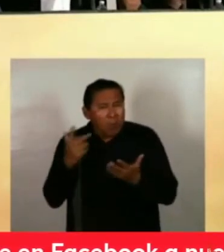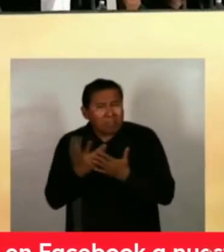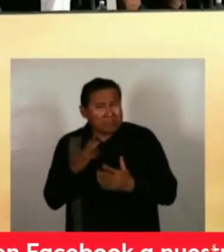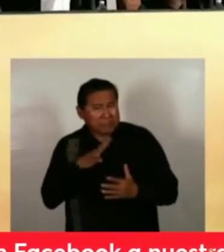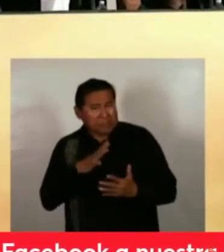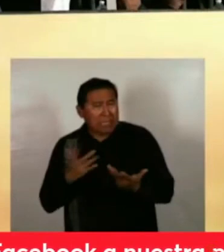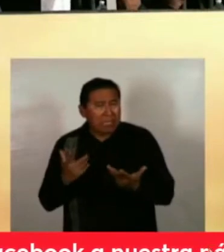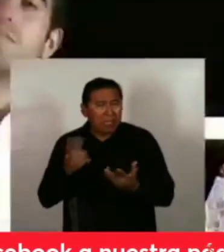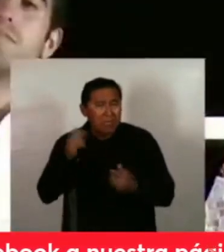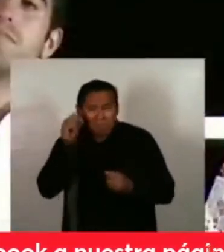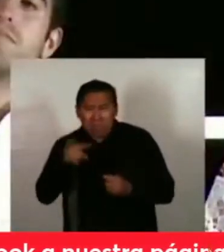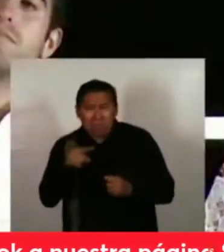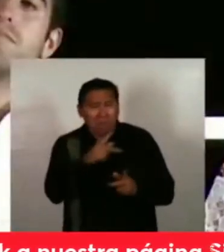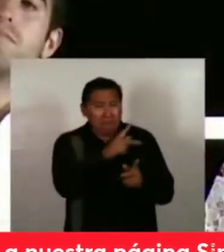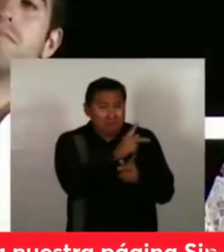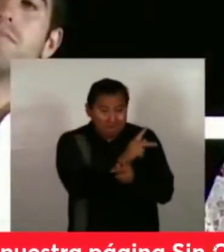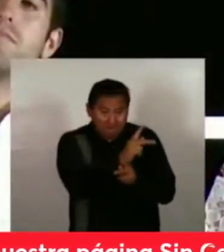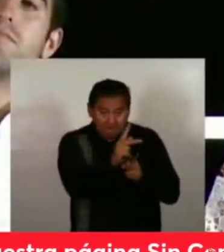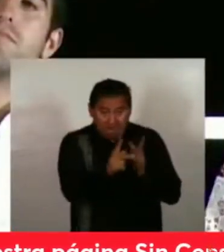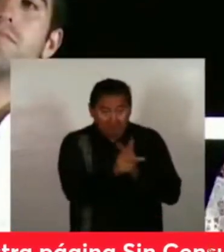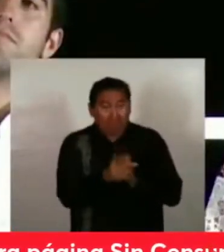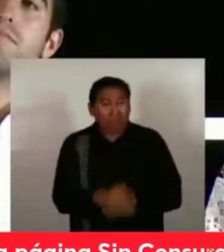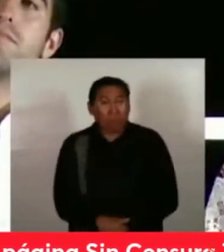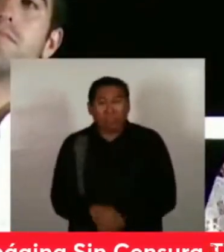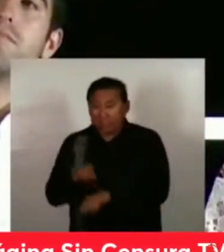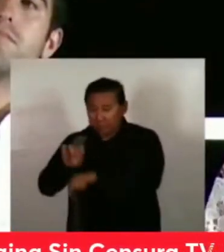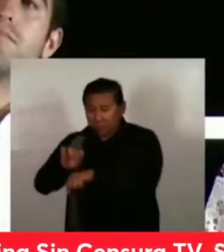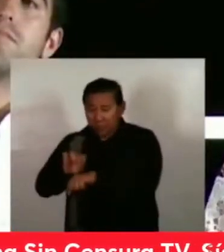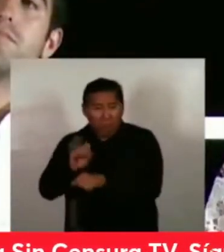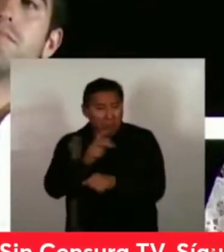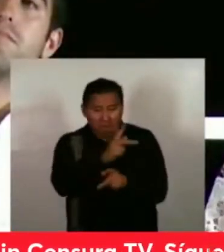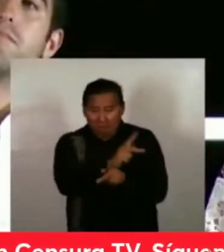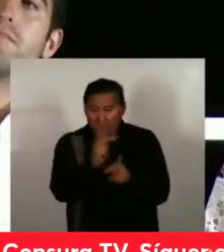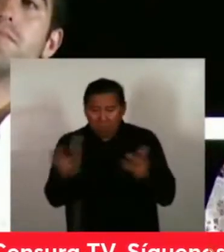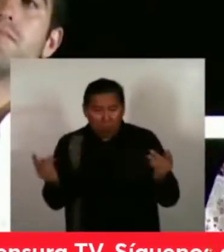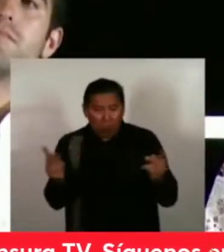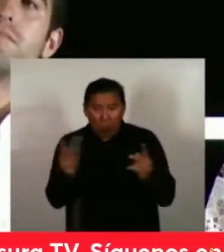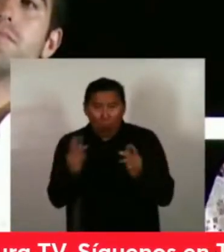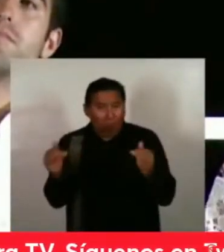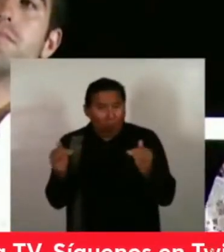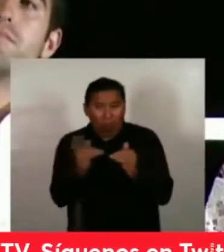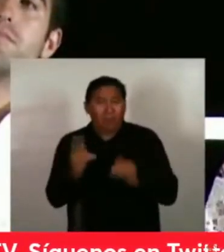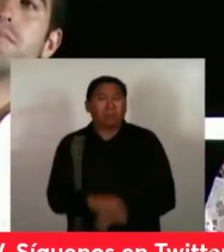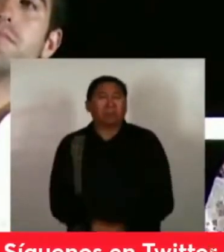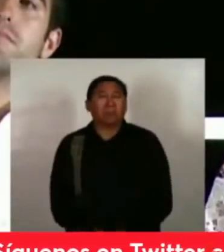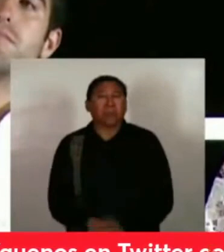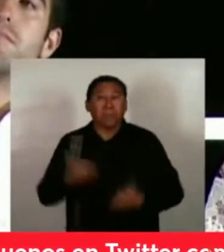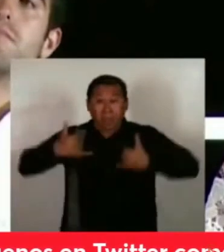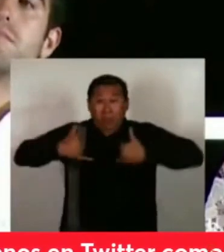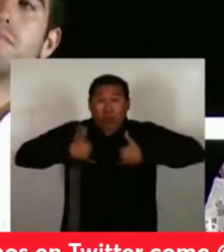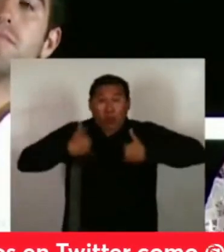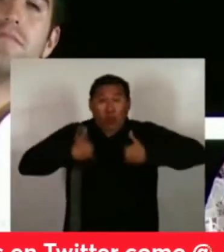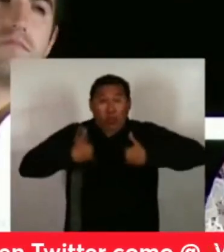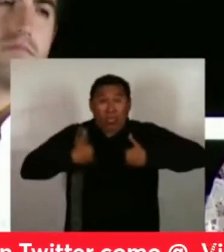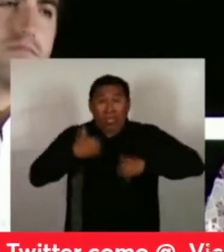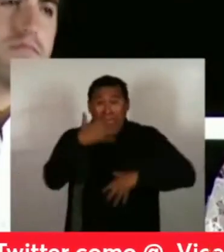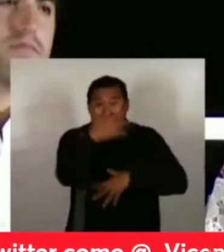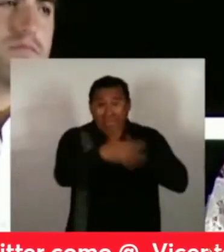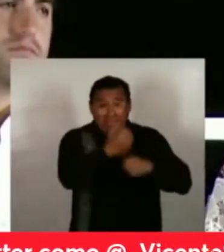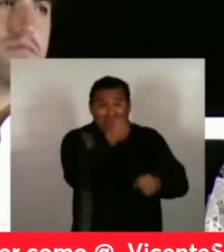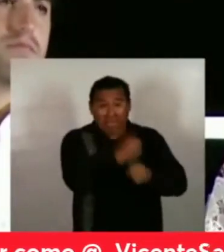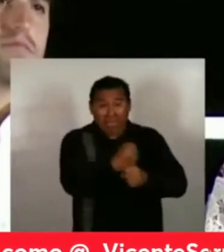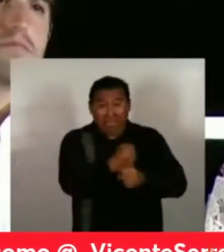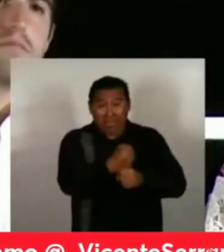haber el mismo número de preparatorias como secundarias hay en nuestro país. Para que los jóvenes que tienen 15